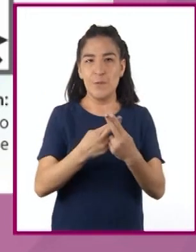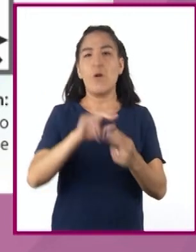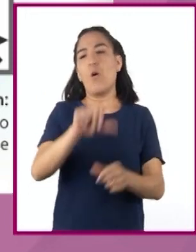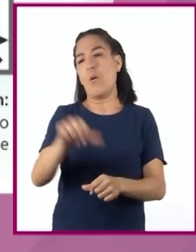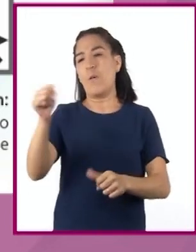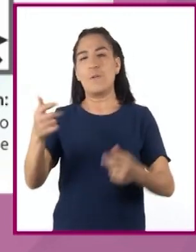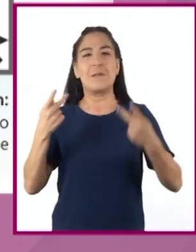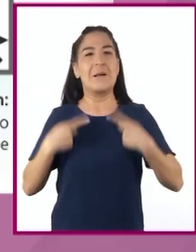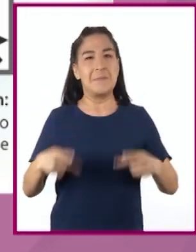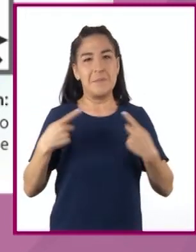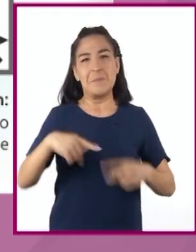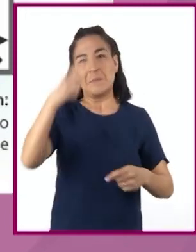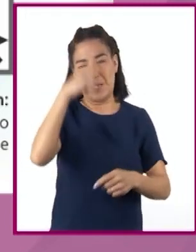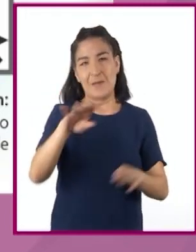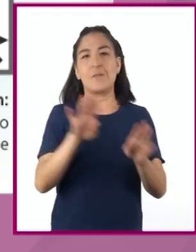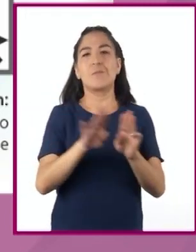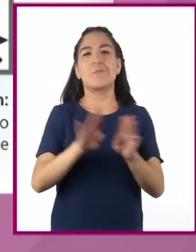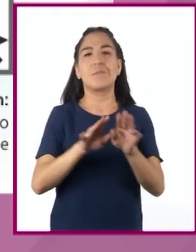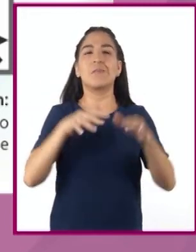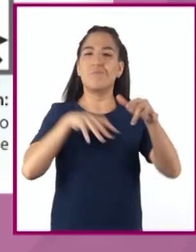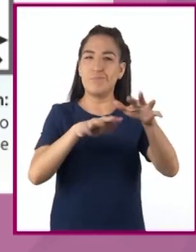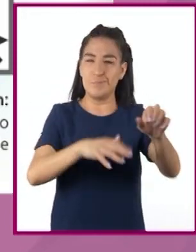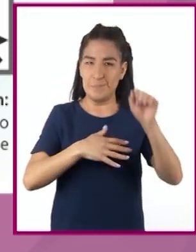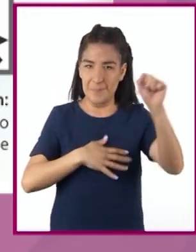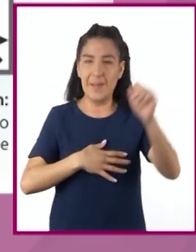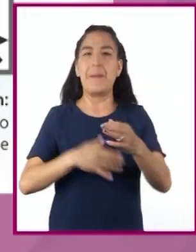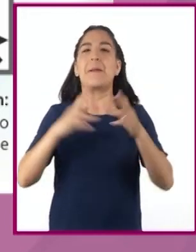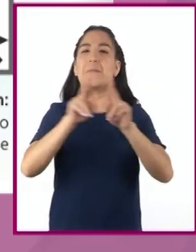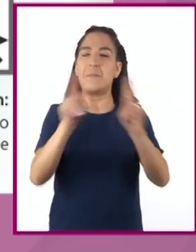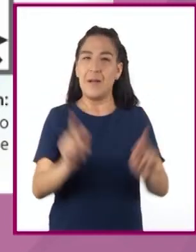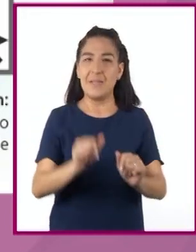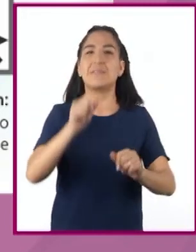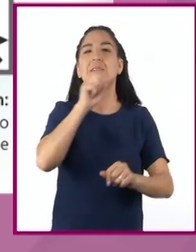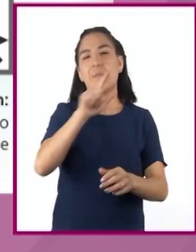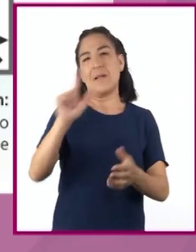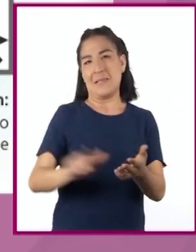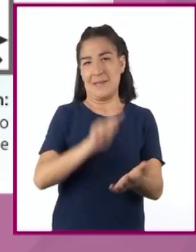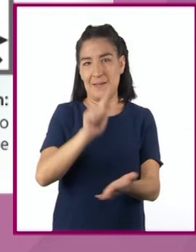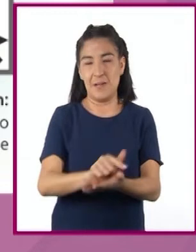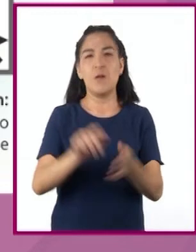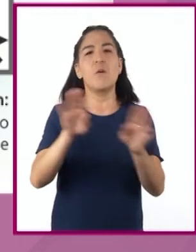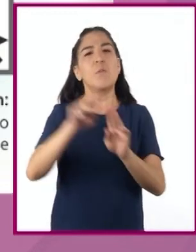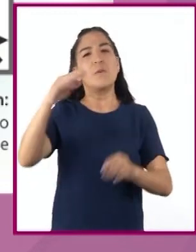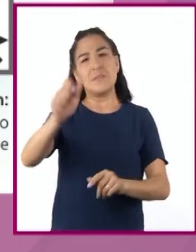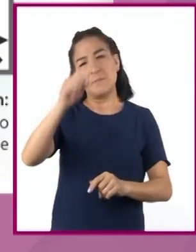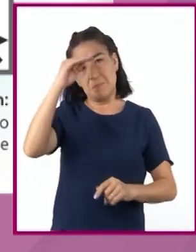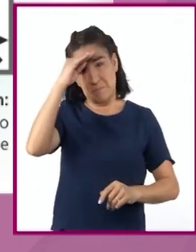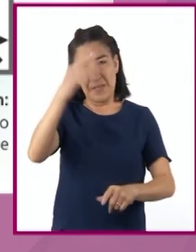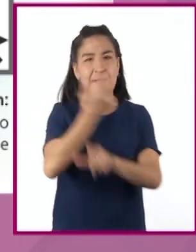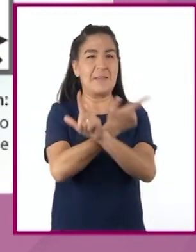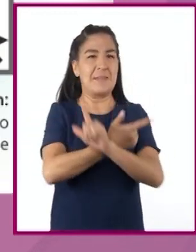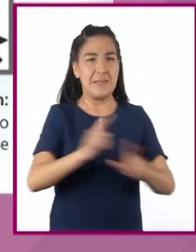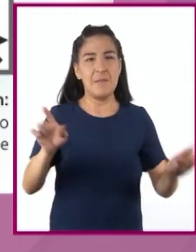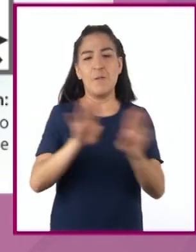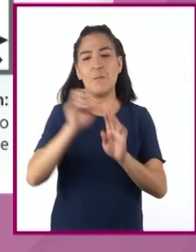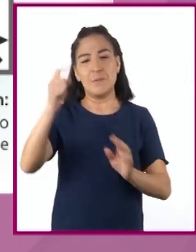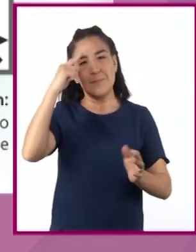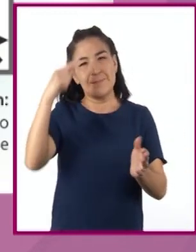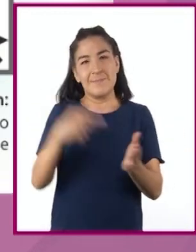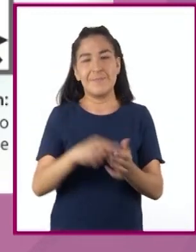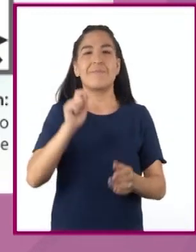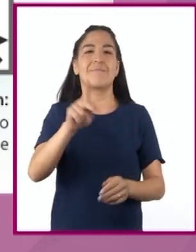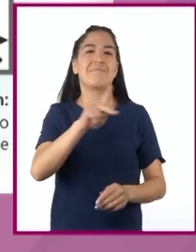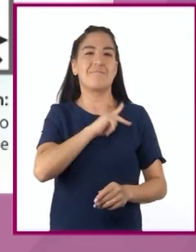otras personas para fines pacíficos y legales. Y la libertad de pensamiento, a pensar y creer en lo que se